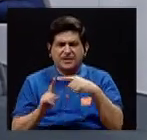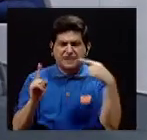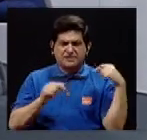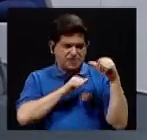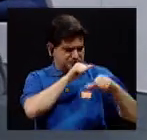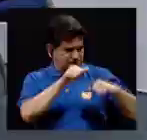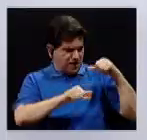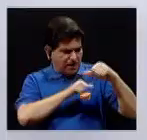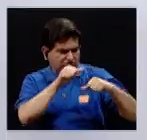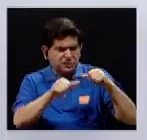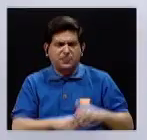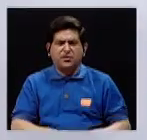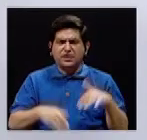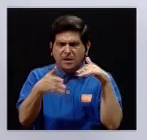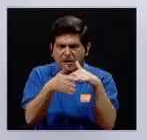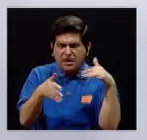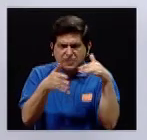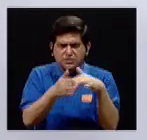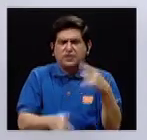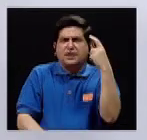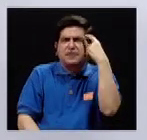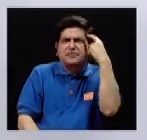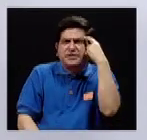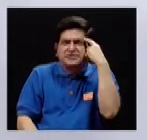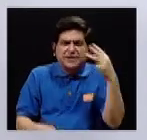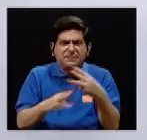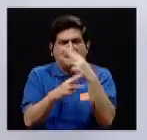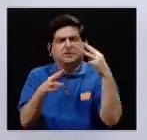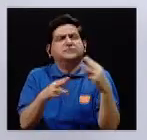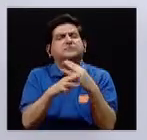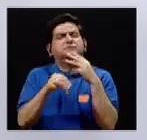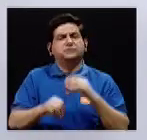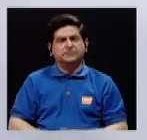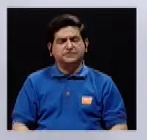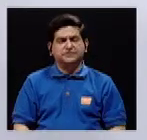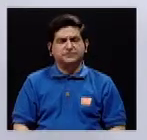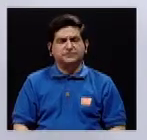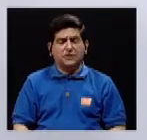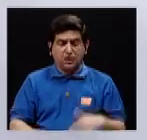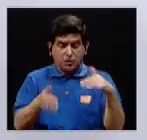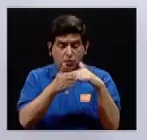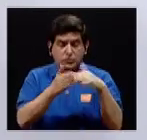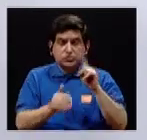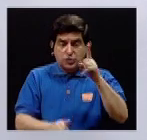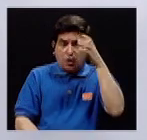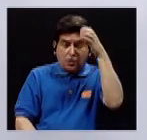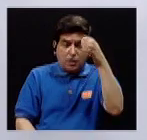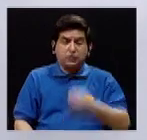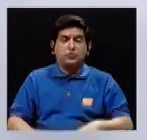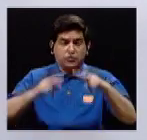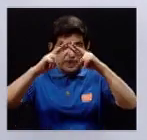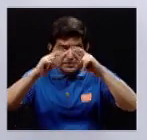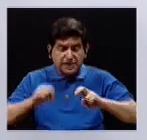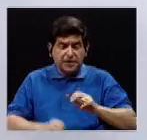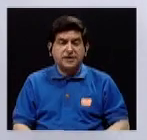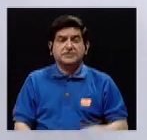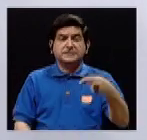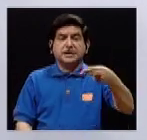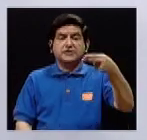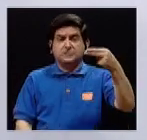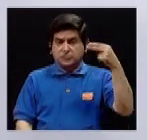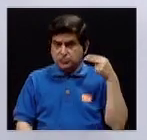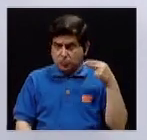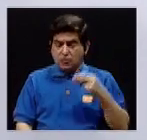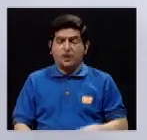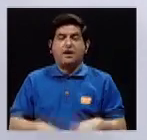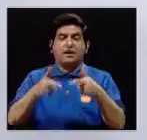antropología de hacer el estudio del pensamiento matemático porque cuando se estudia una cultura se le estudia la historia